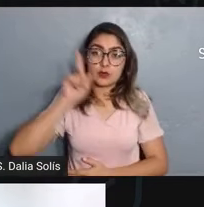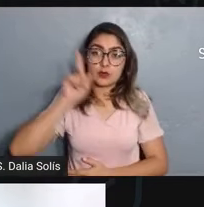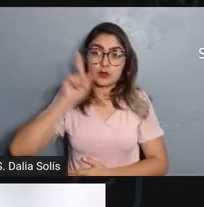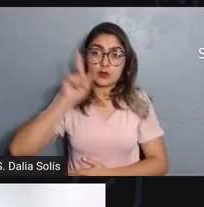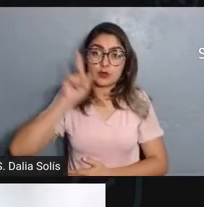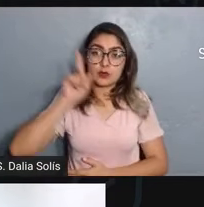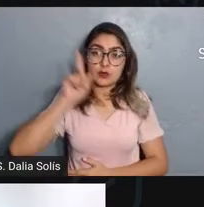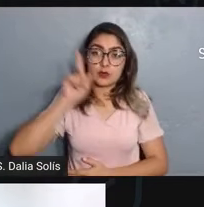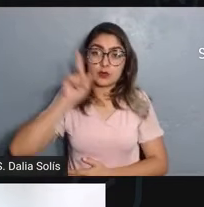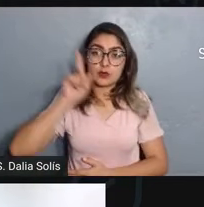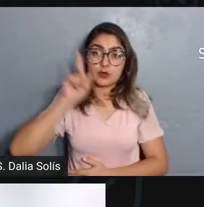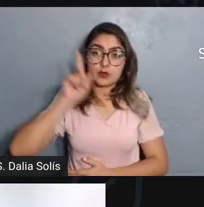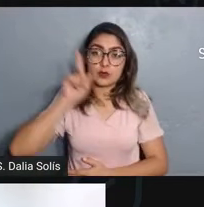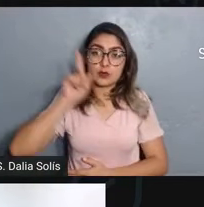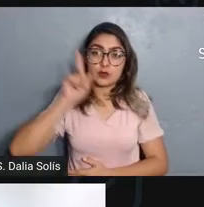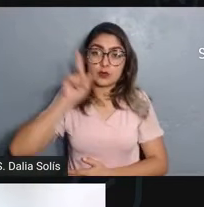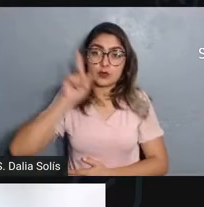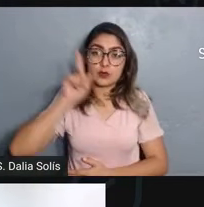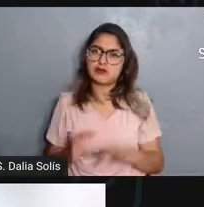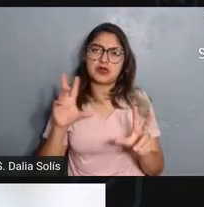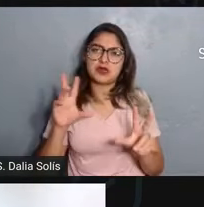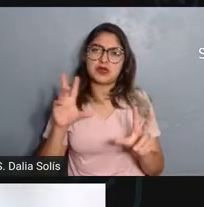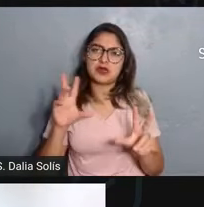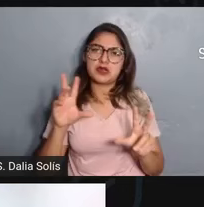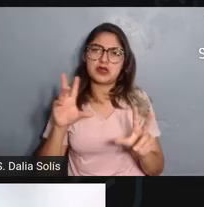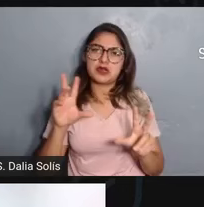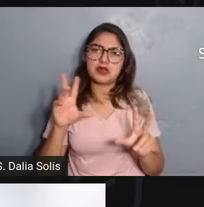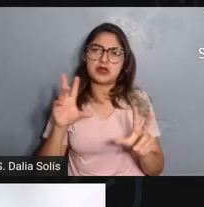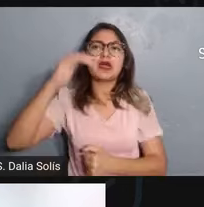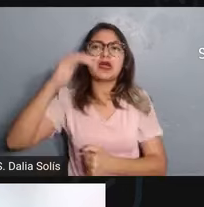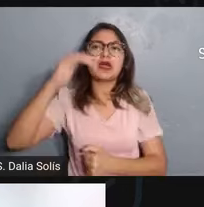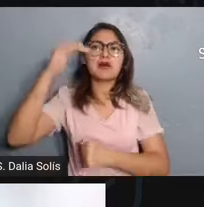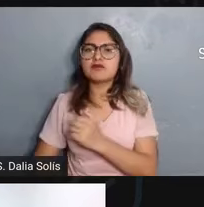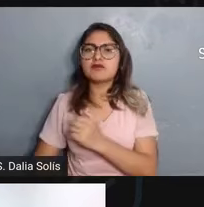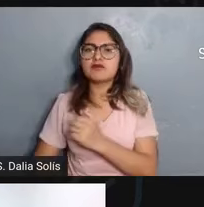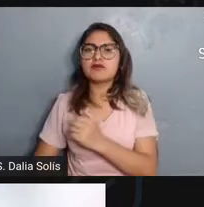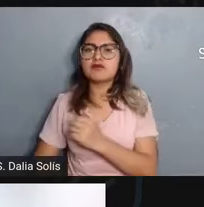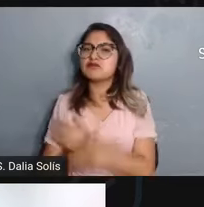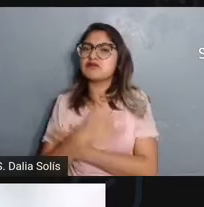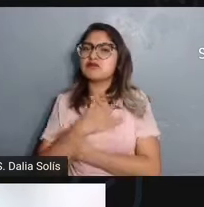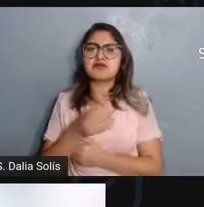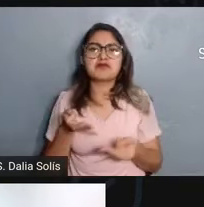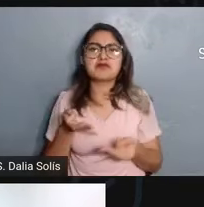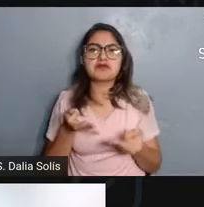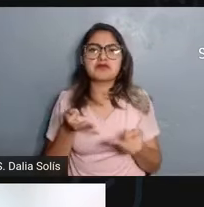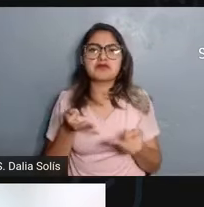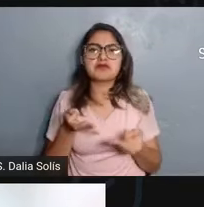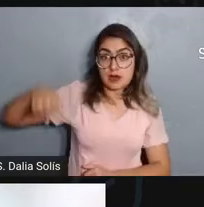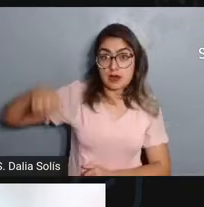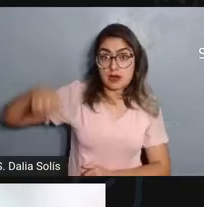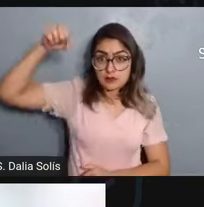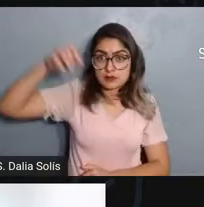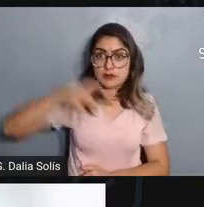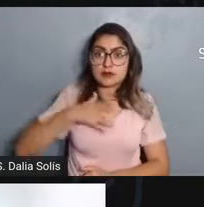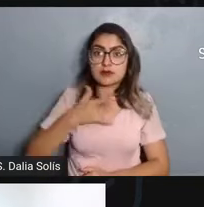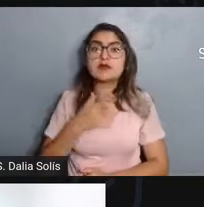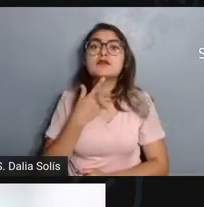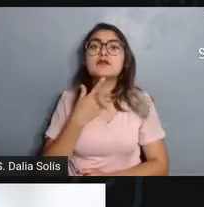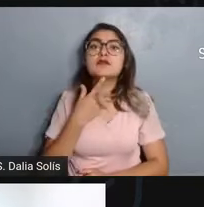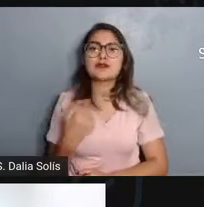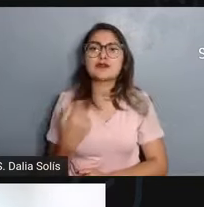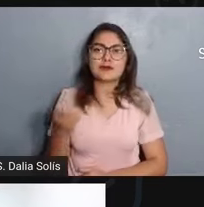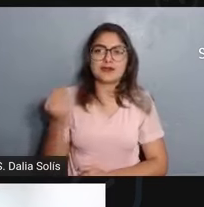viejo se vuelve rabo verde, ¿no? O sea, si en algún momento de casualidad él ya tuvo ganas, es un